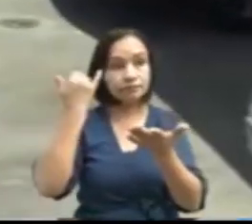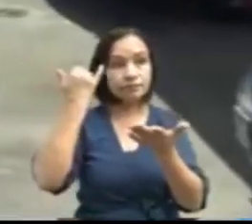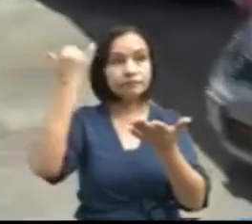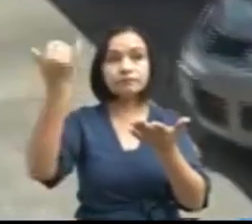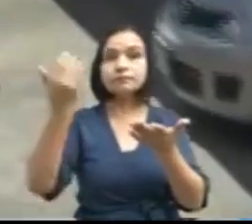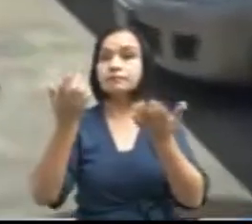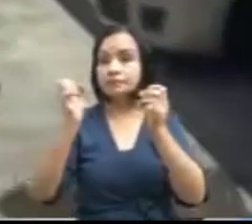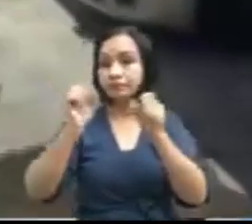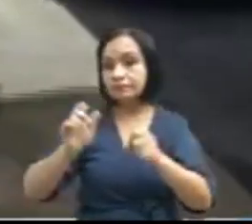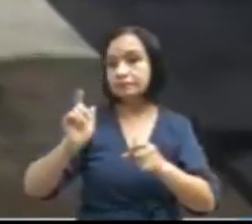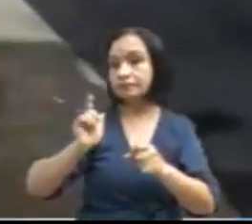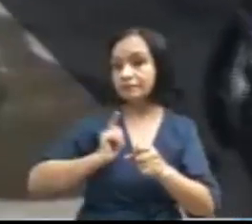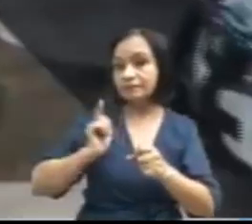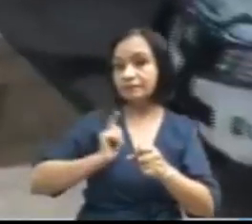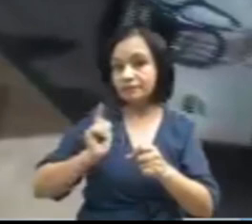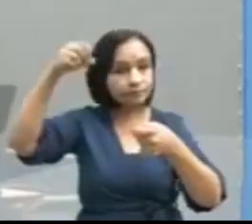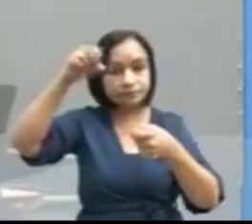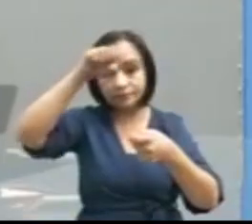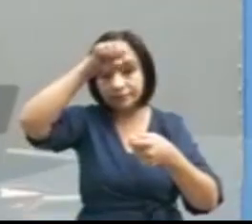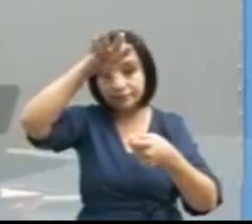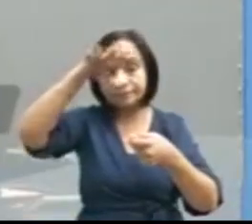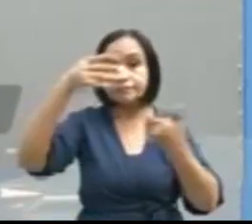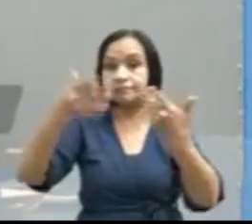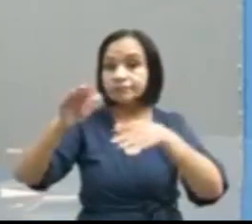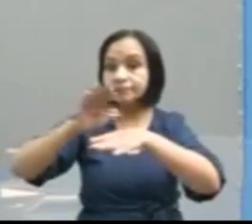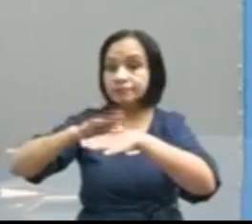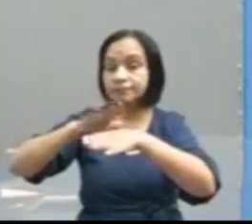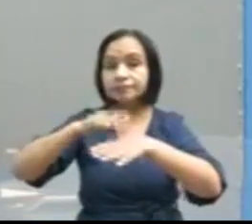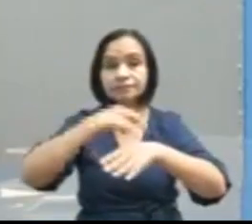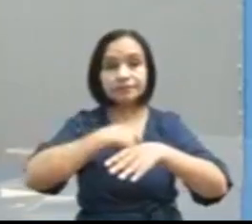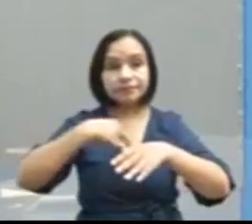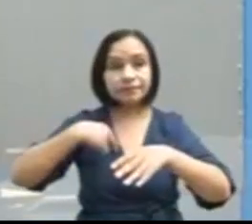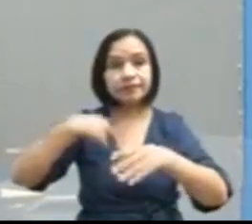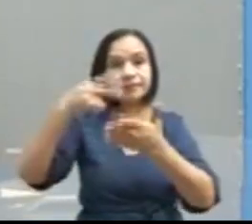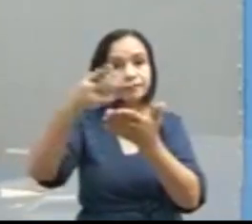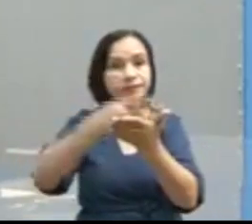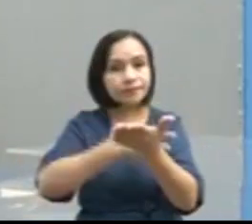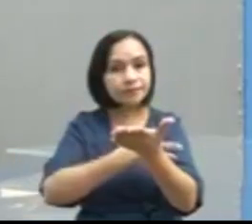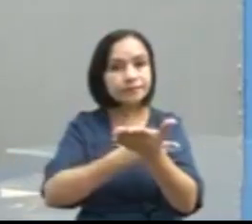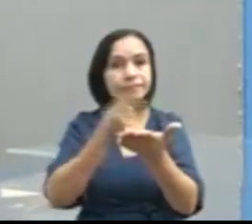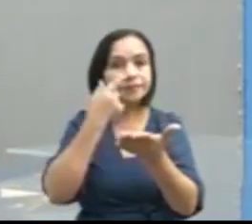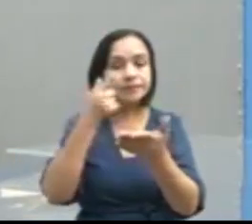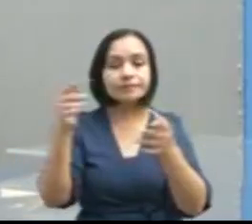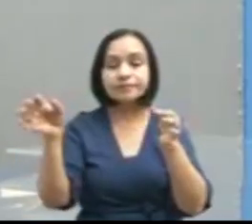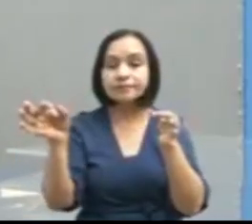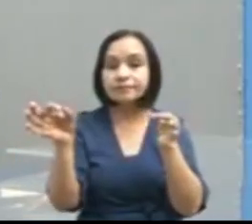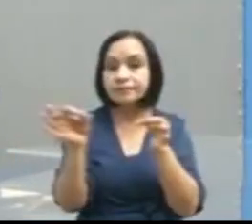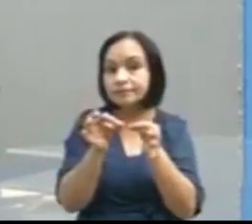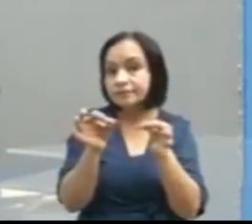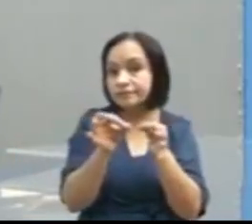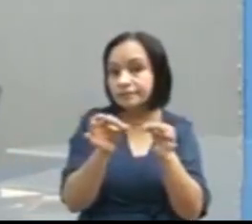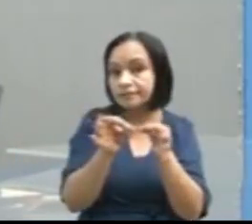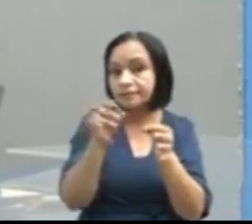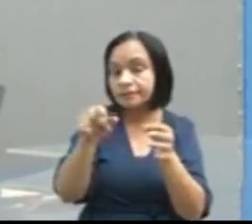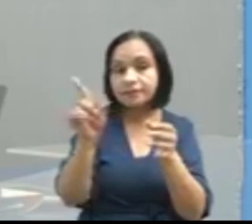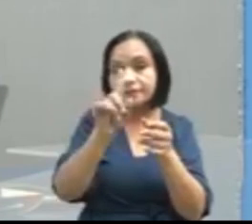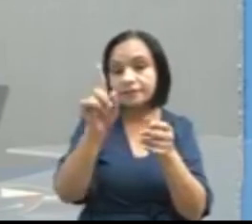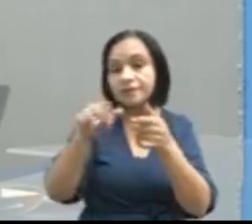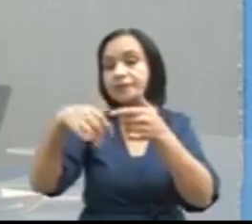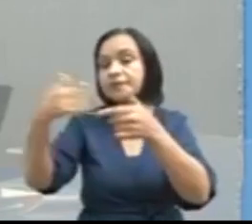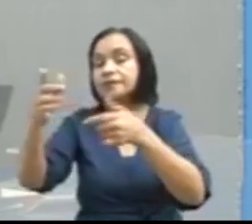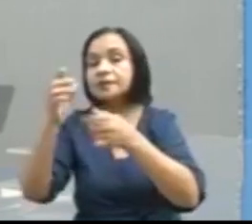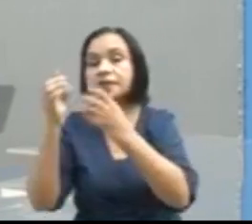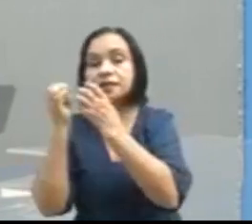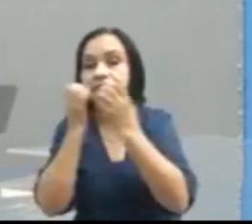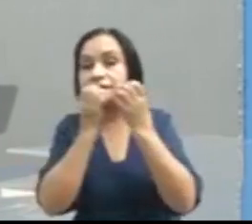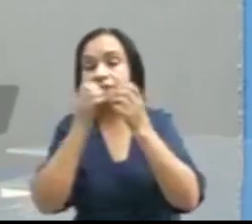Ministerio de Energía ya anunció que se va a realizar un proyecto piloto en Corn Island, donde se van a traer